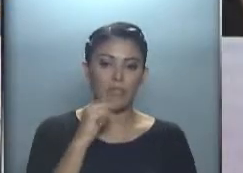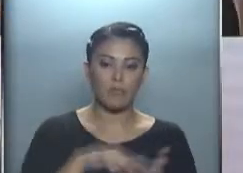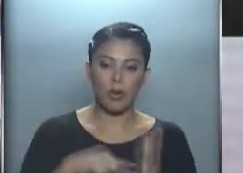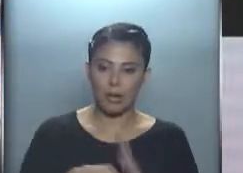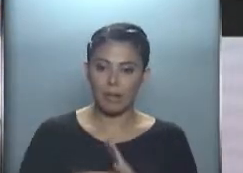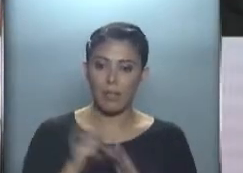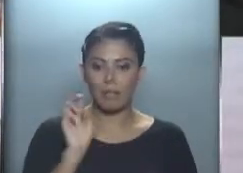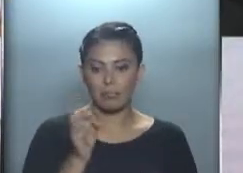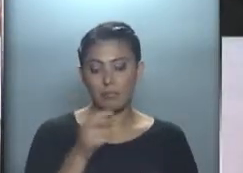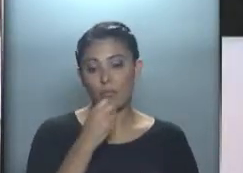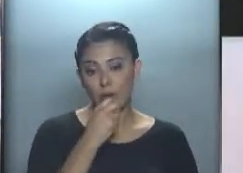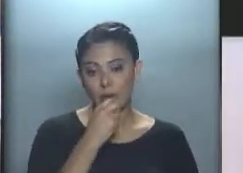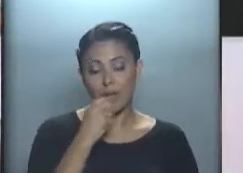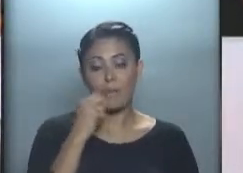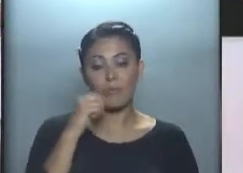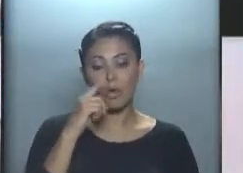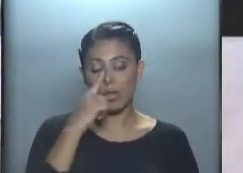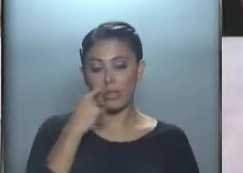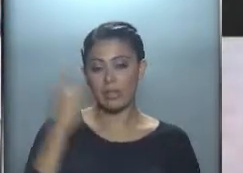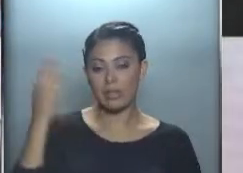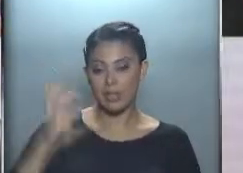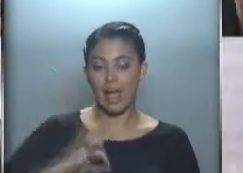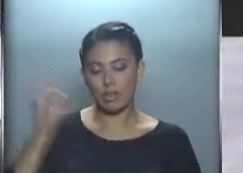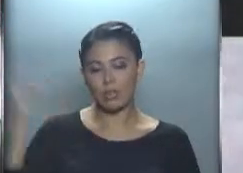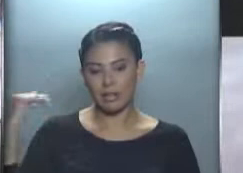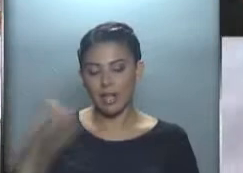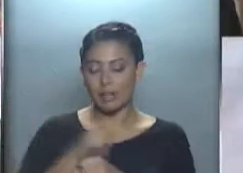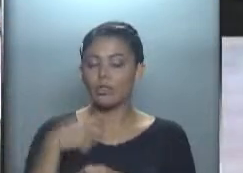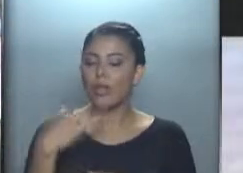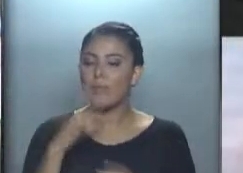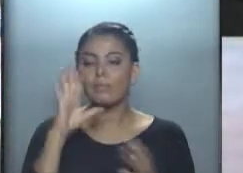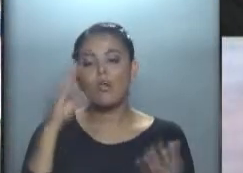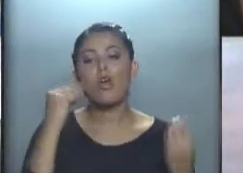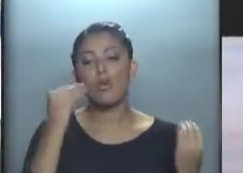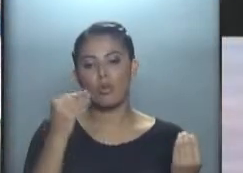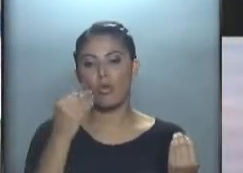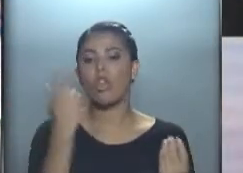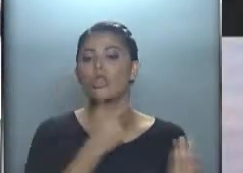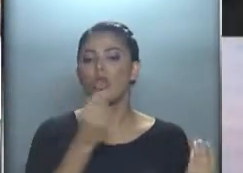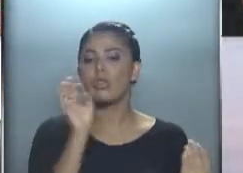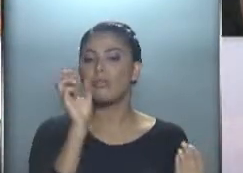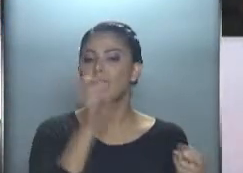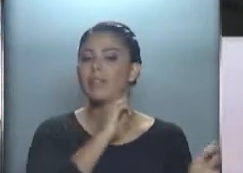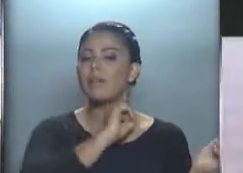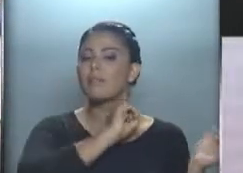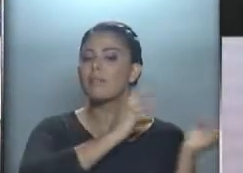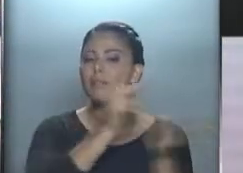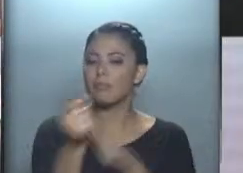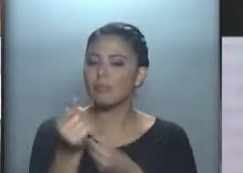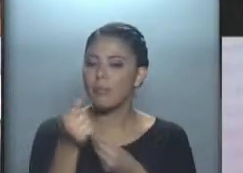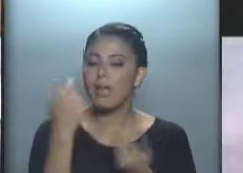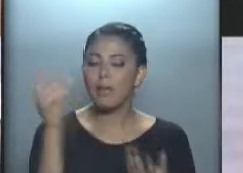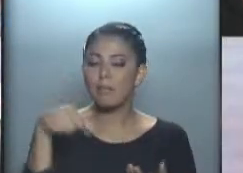de inicias como sucede en los últimos años en argentina entonces hay que empezar a mirar por donde se están yendo las divisas y aparecen este tipo de